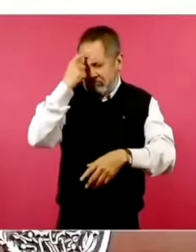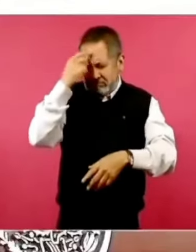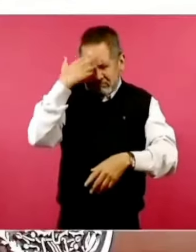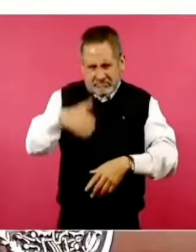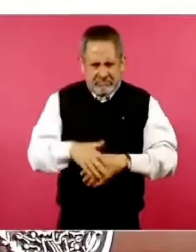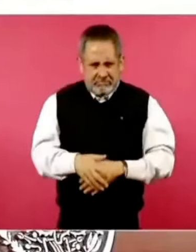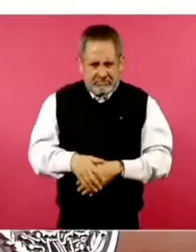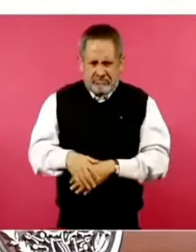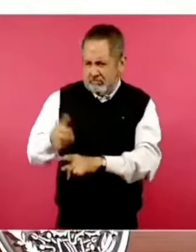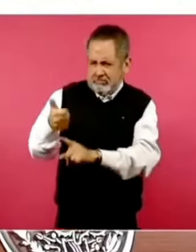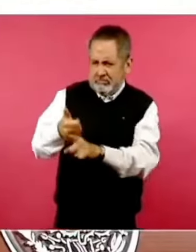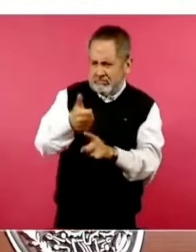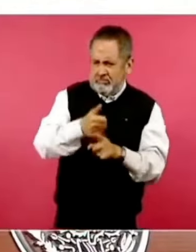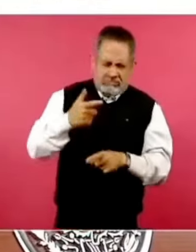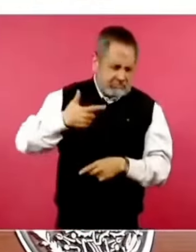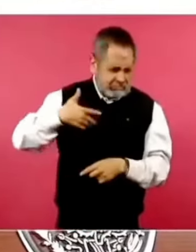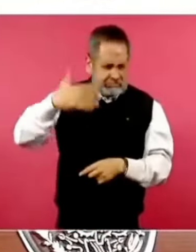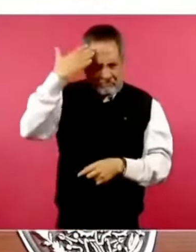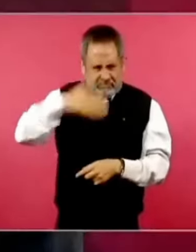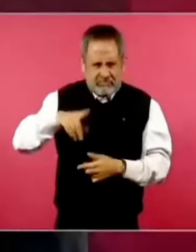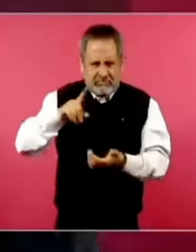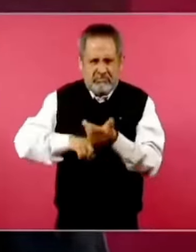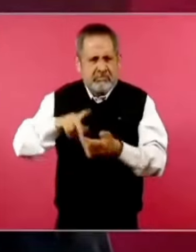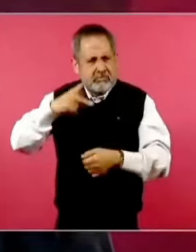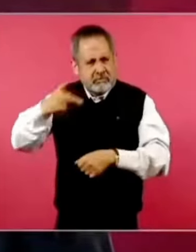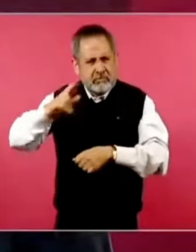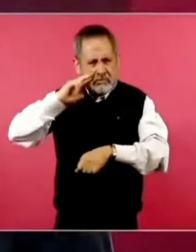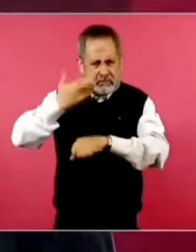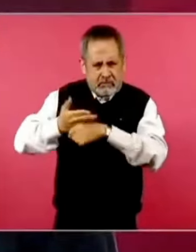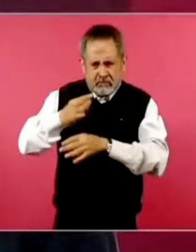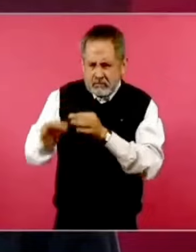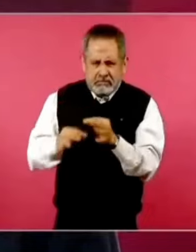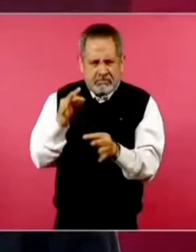Ellos tienen que asumir su responsabilidad